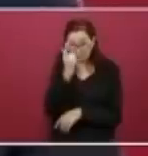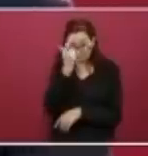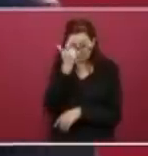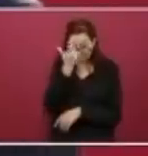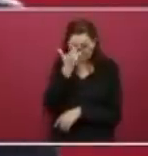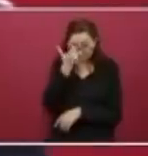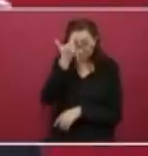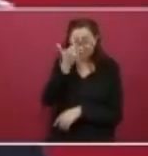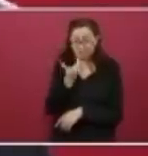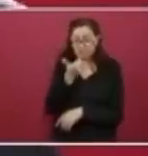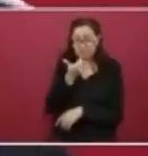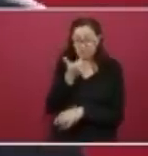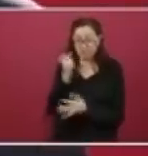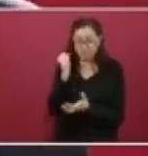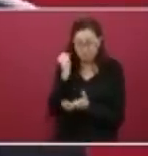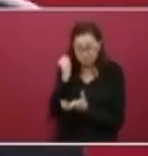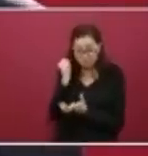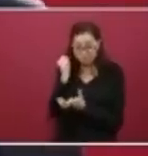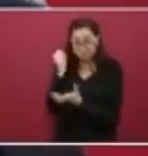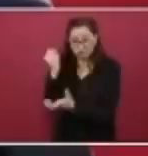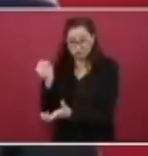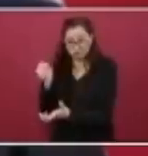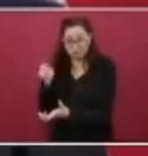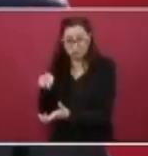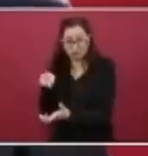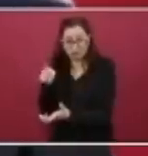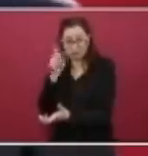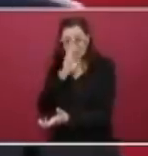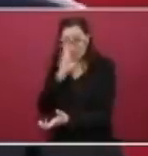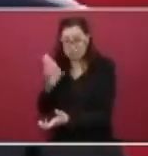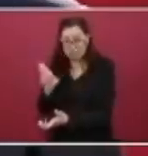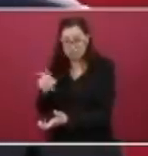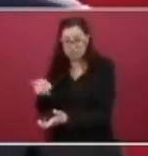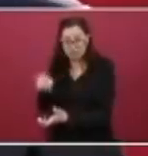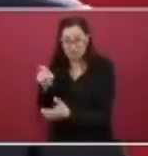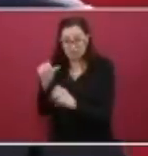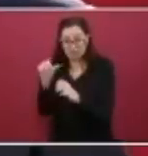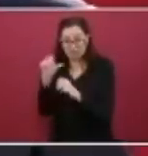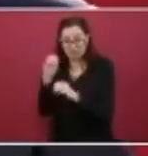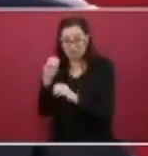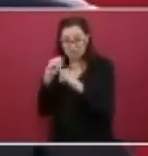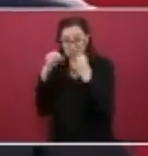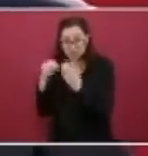para na la organización que tenía docentes